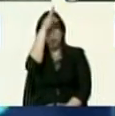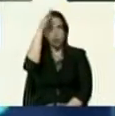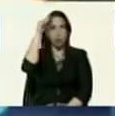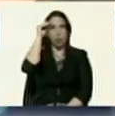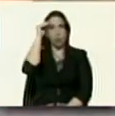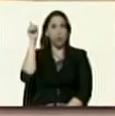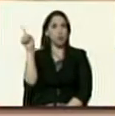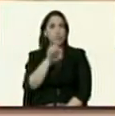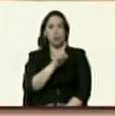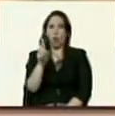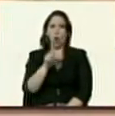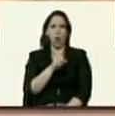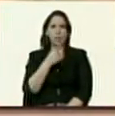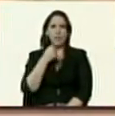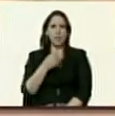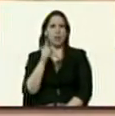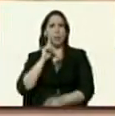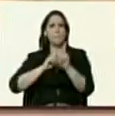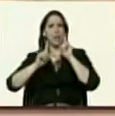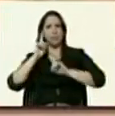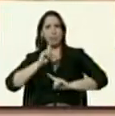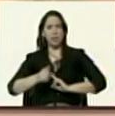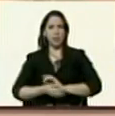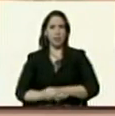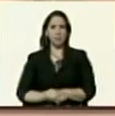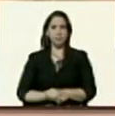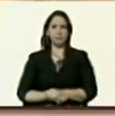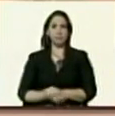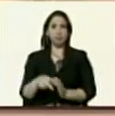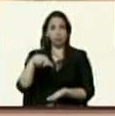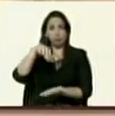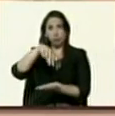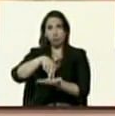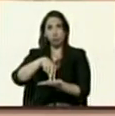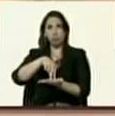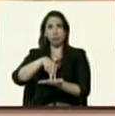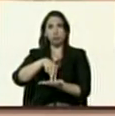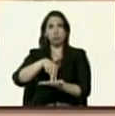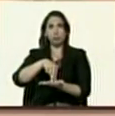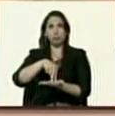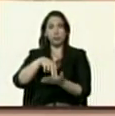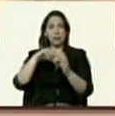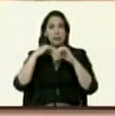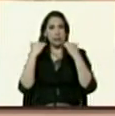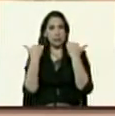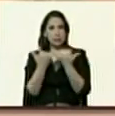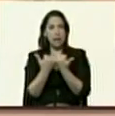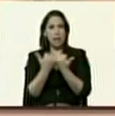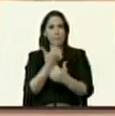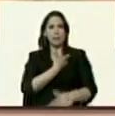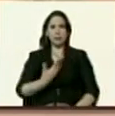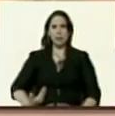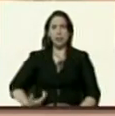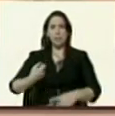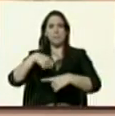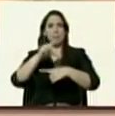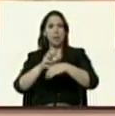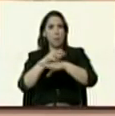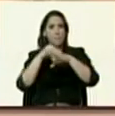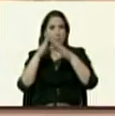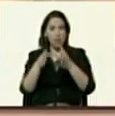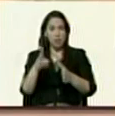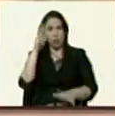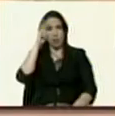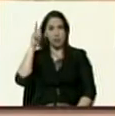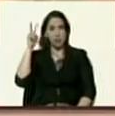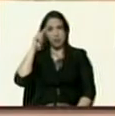estoy exagerando. Y la presencia en la sala de presidentes, primeros ministros, cancilleres, en